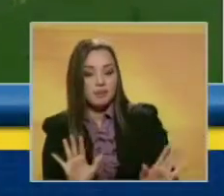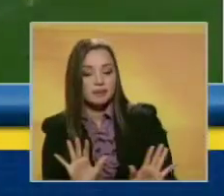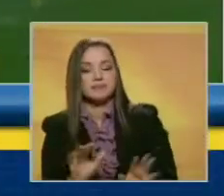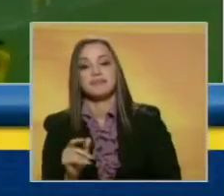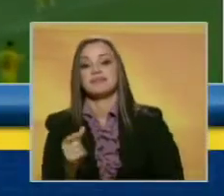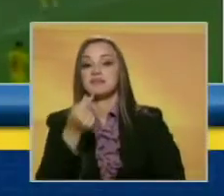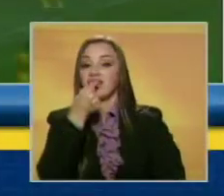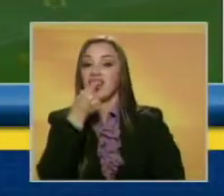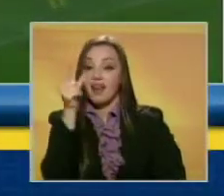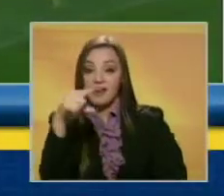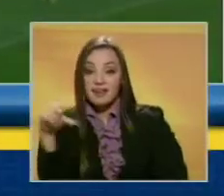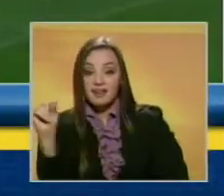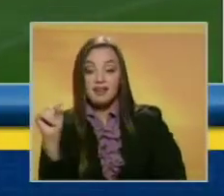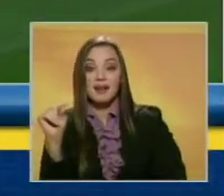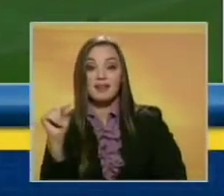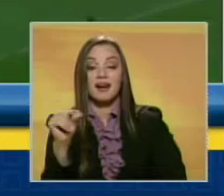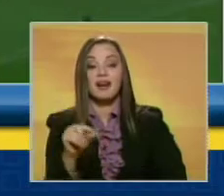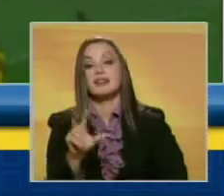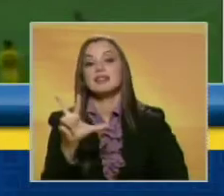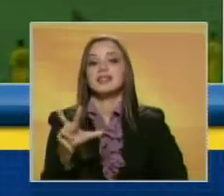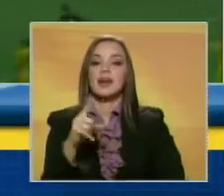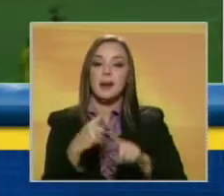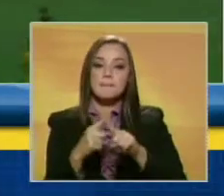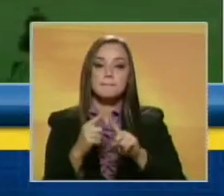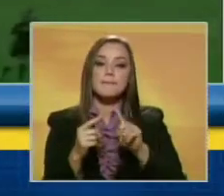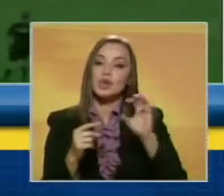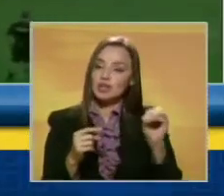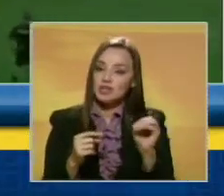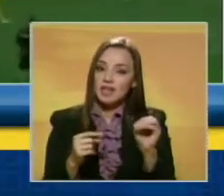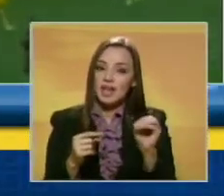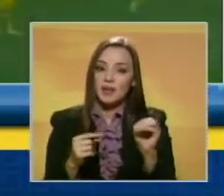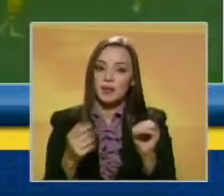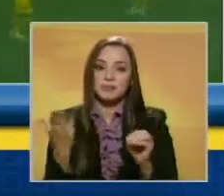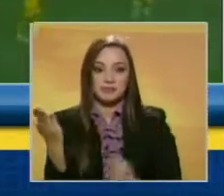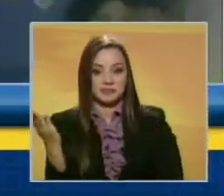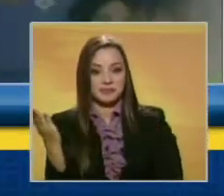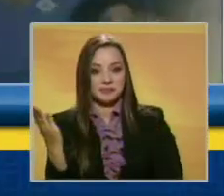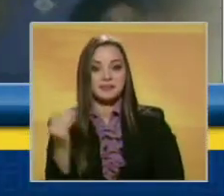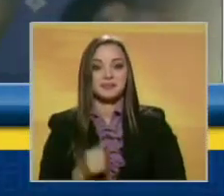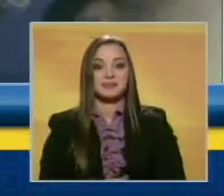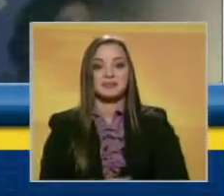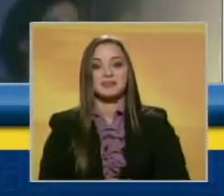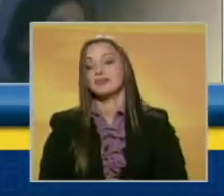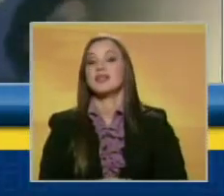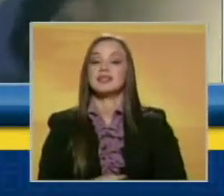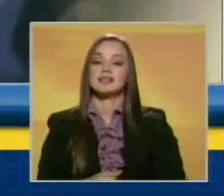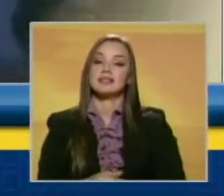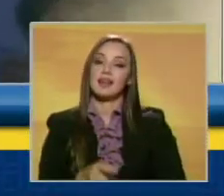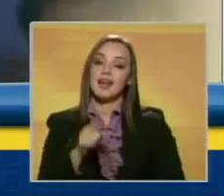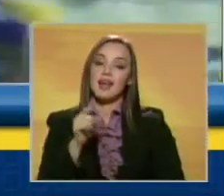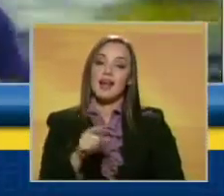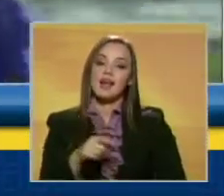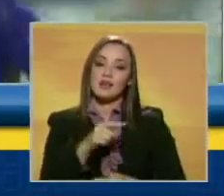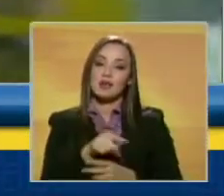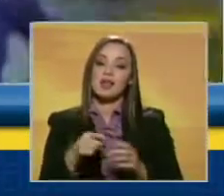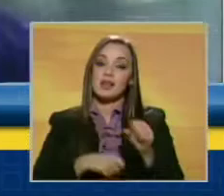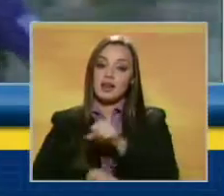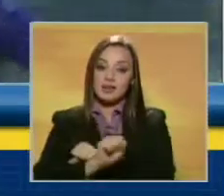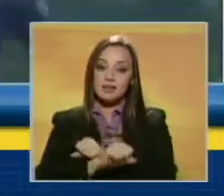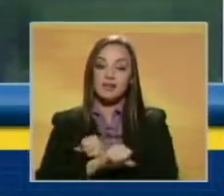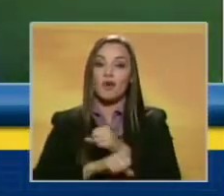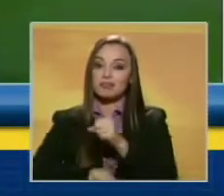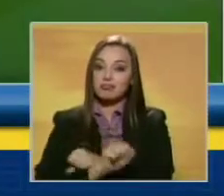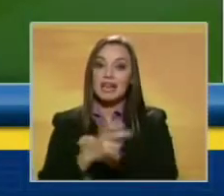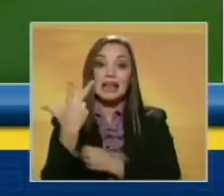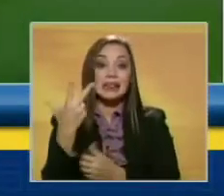Italia, la Fiorentina derrotó al Parma 3-0 en la fecha 36 del calcio. Gonzalo Rodríguez, Alberto Gilardino y Mohamed Salah tendieron la